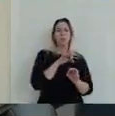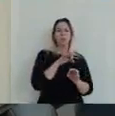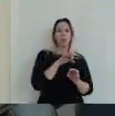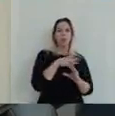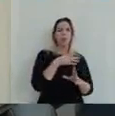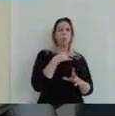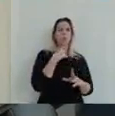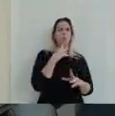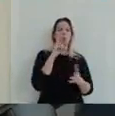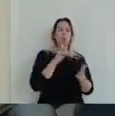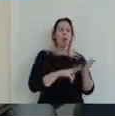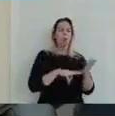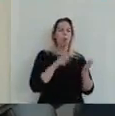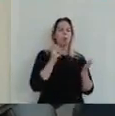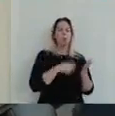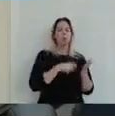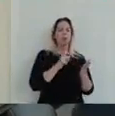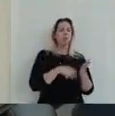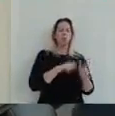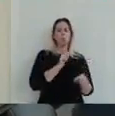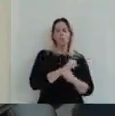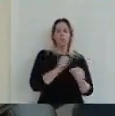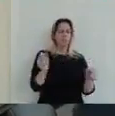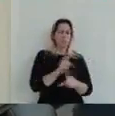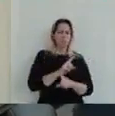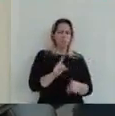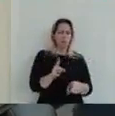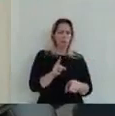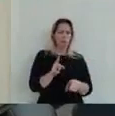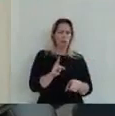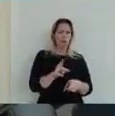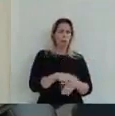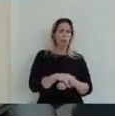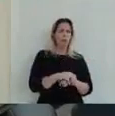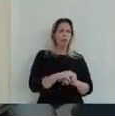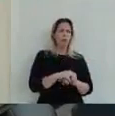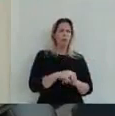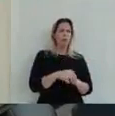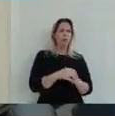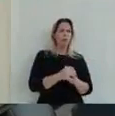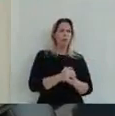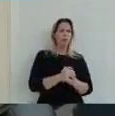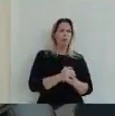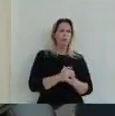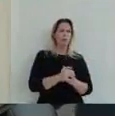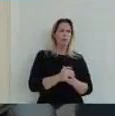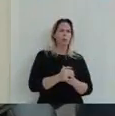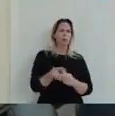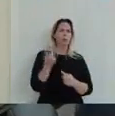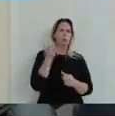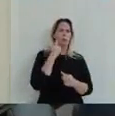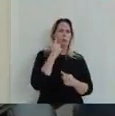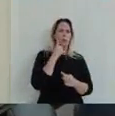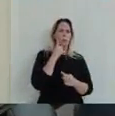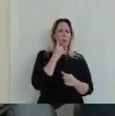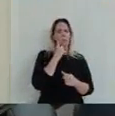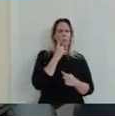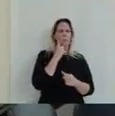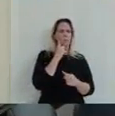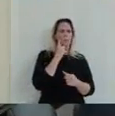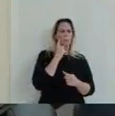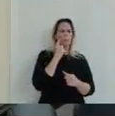al Ministerio de Seguridad de la provincia, o sea, pasaron por todo el protocolo municipal, y lo voy a decir con toda la letra, cagándose en el pueblo de Paso de